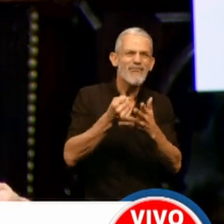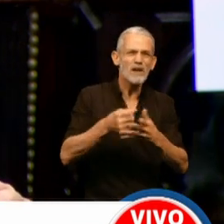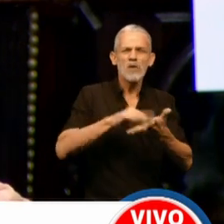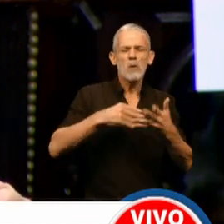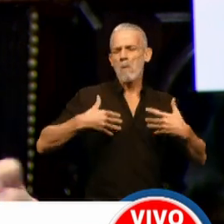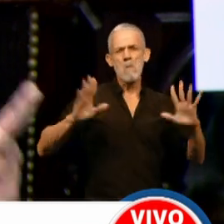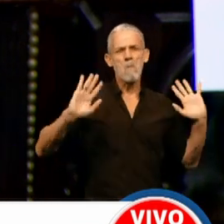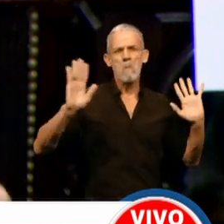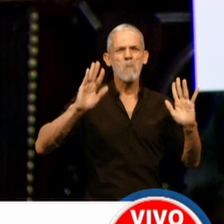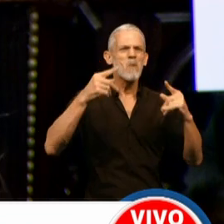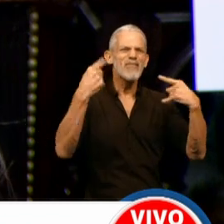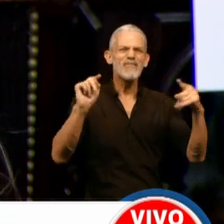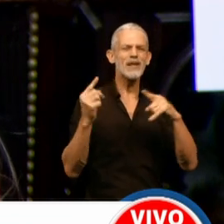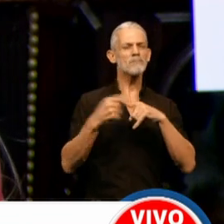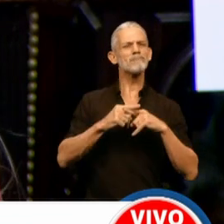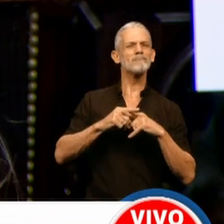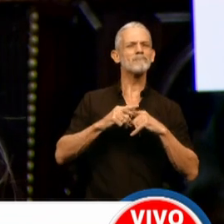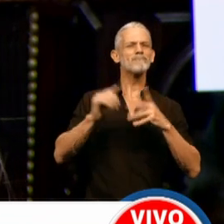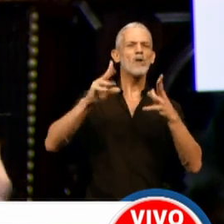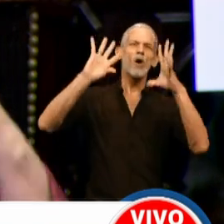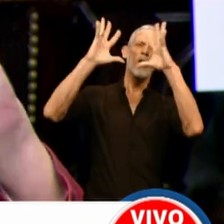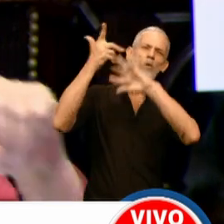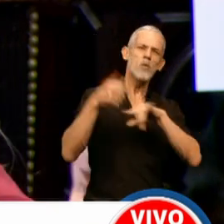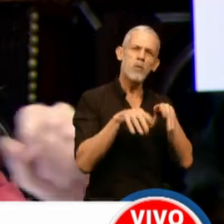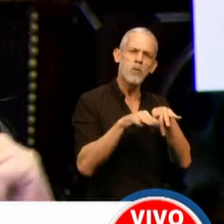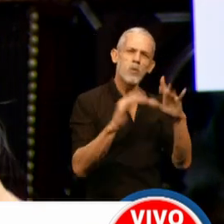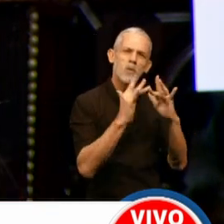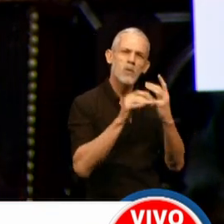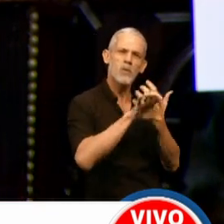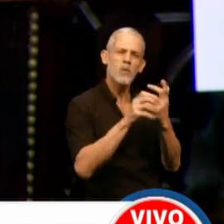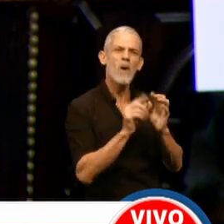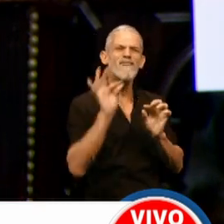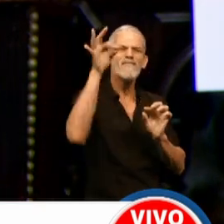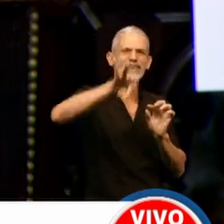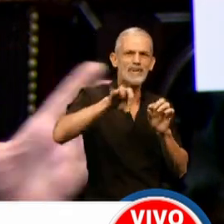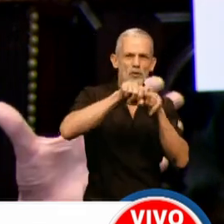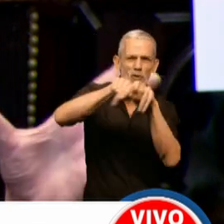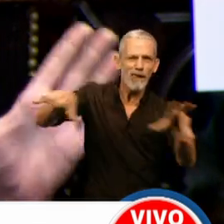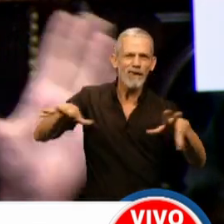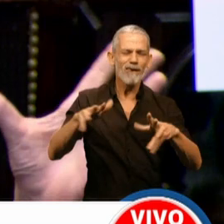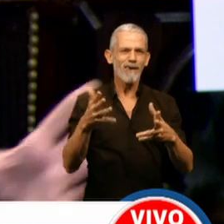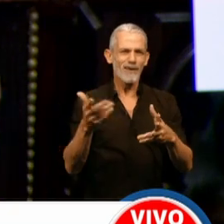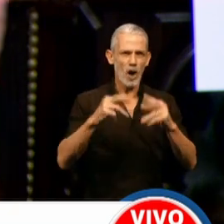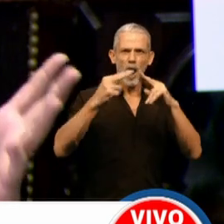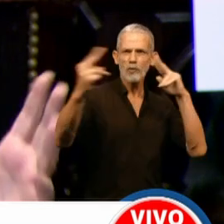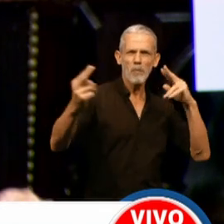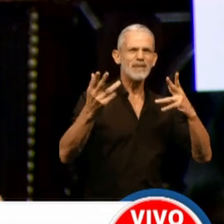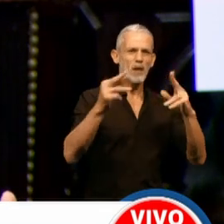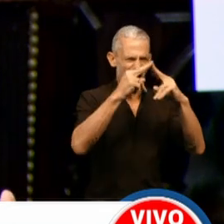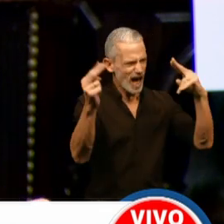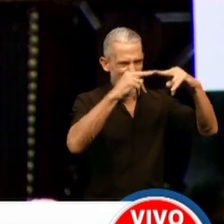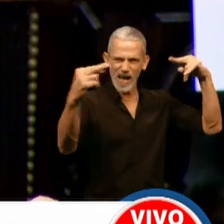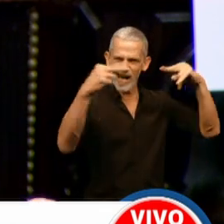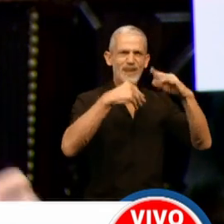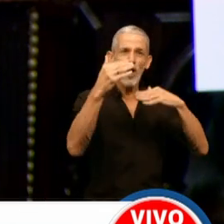territorio donde los debates se dan en la nube donde los debates se dan a través de virus donde los debates y las grandes autopistas en realidad